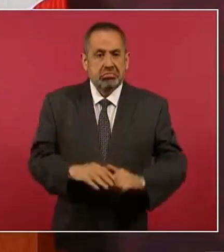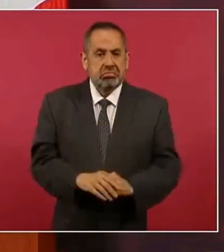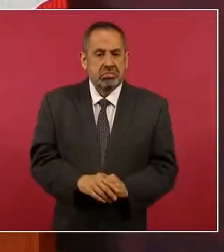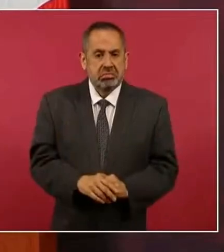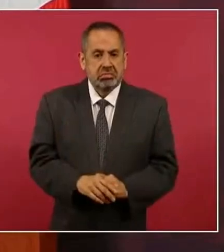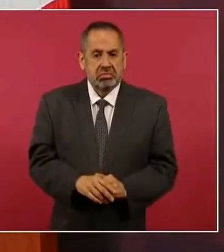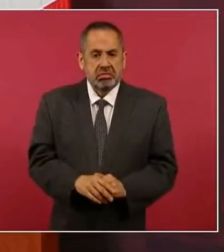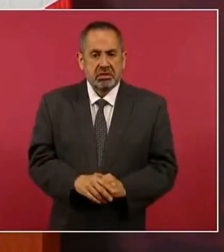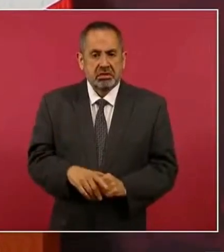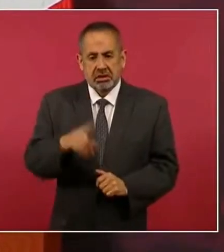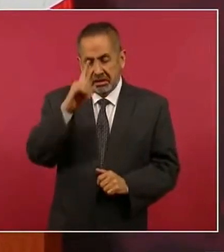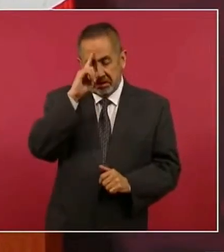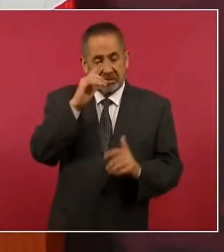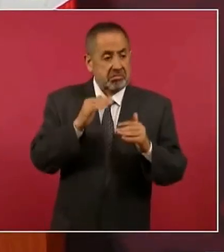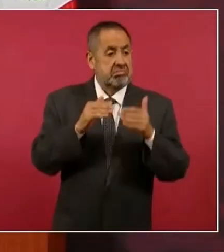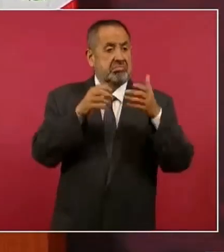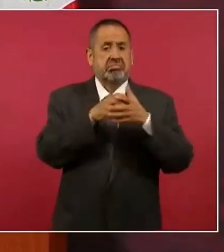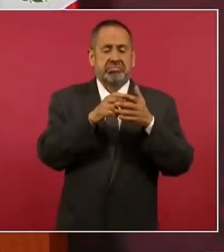la aristocracia